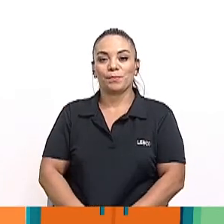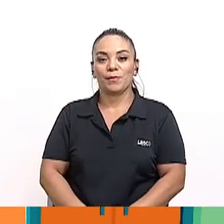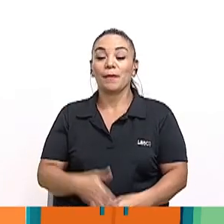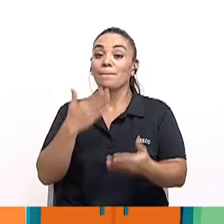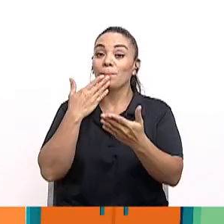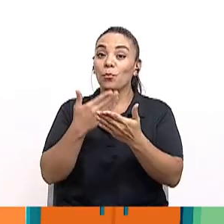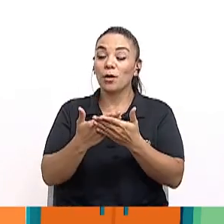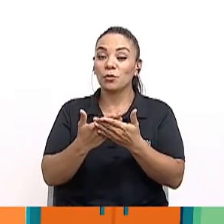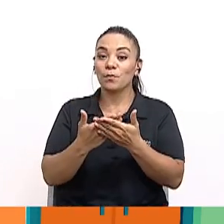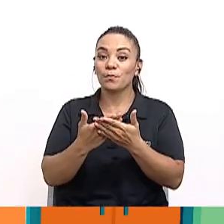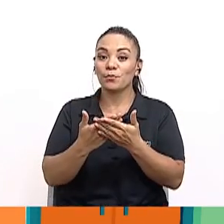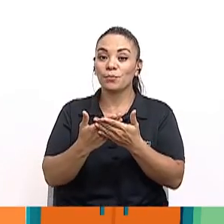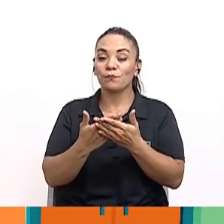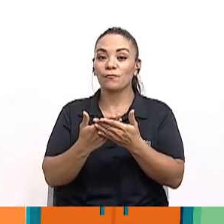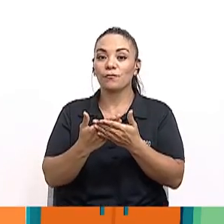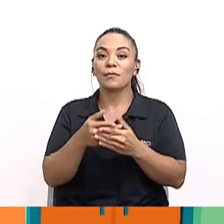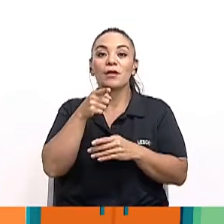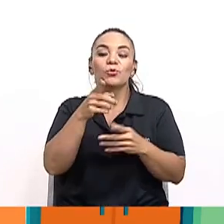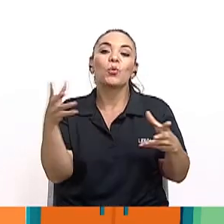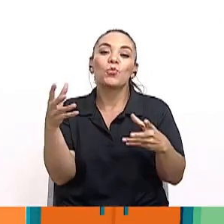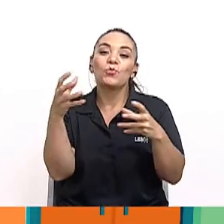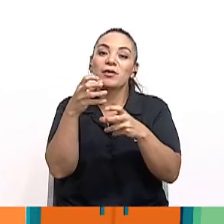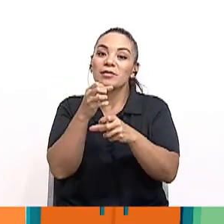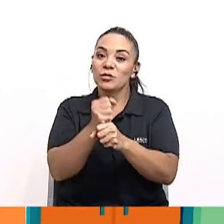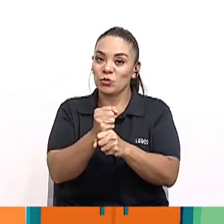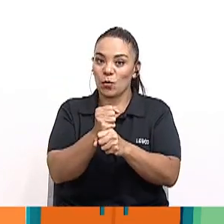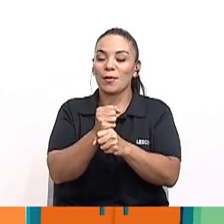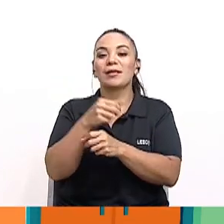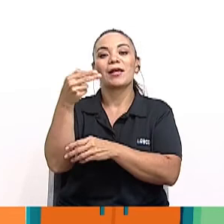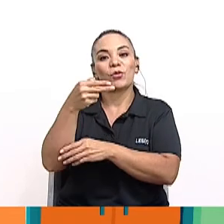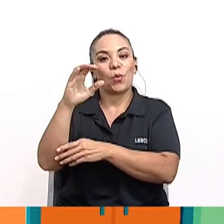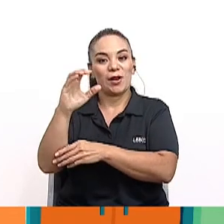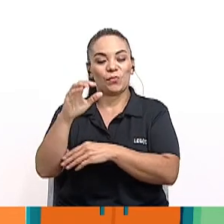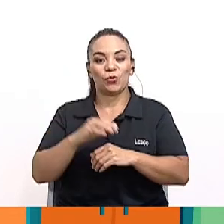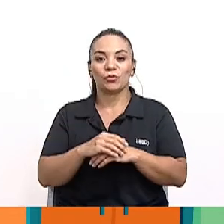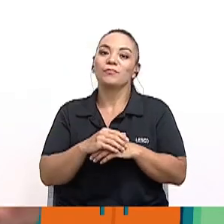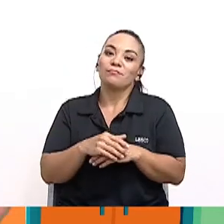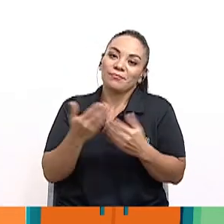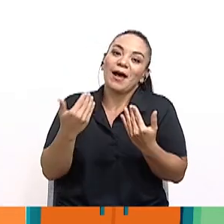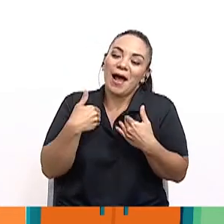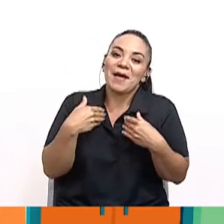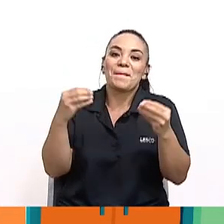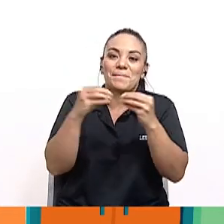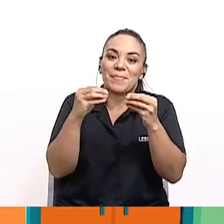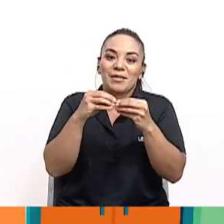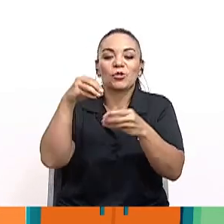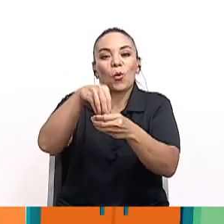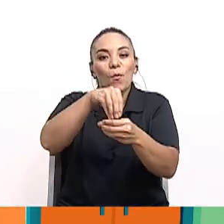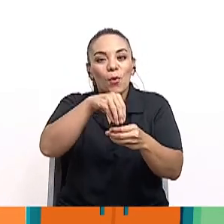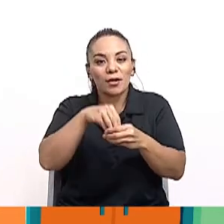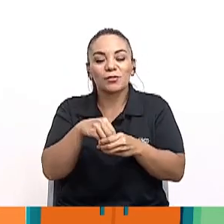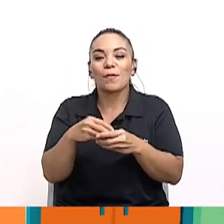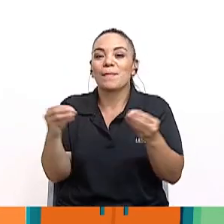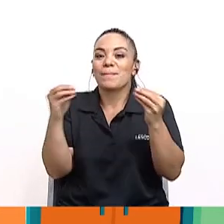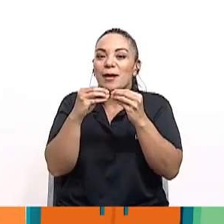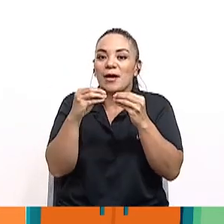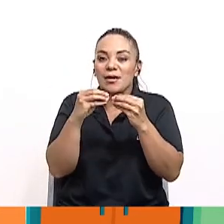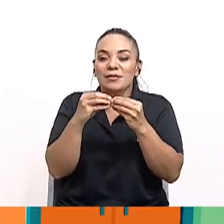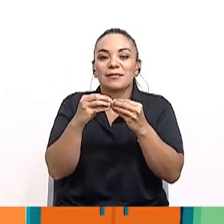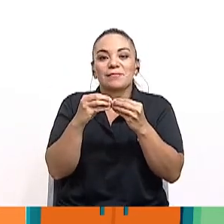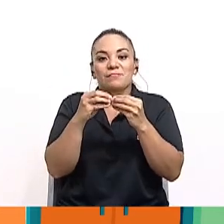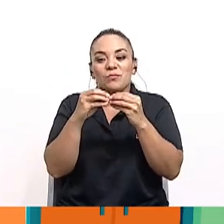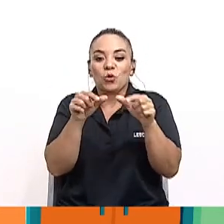Bueno, este es un pequeño resumen de lo que son los hidrocarburos, ¿verdad? Obviamente hay más compuestos, hay muchas más